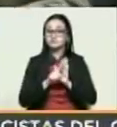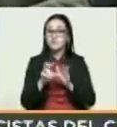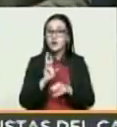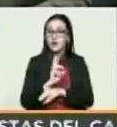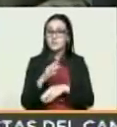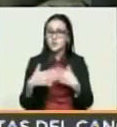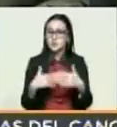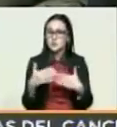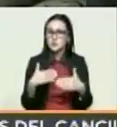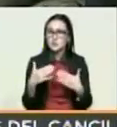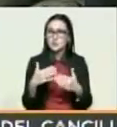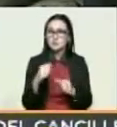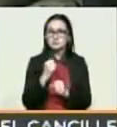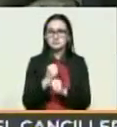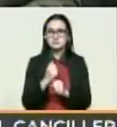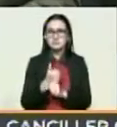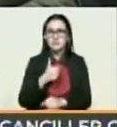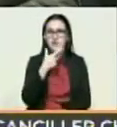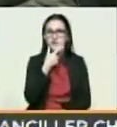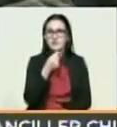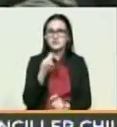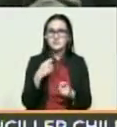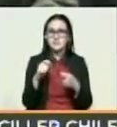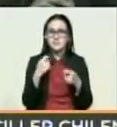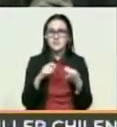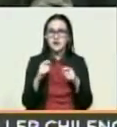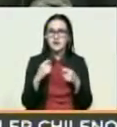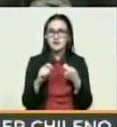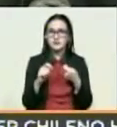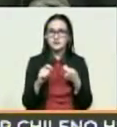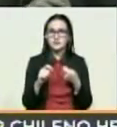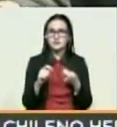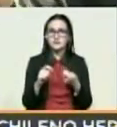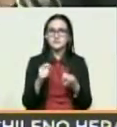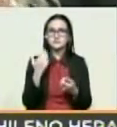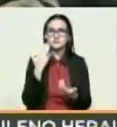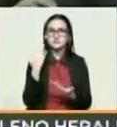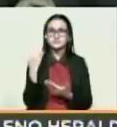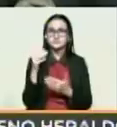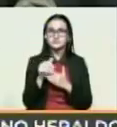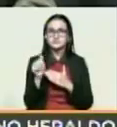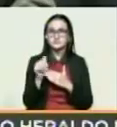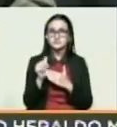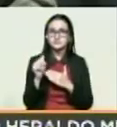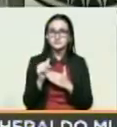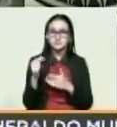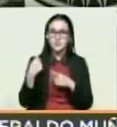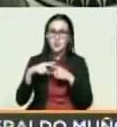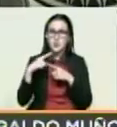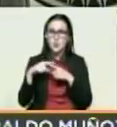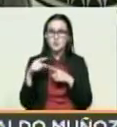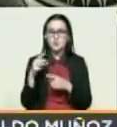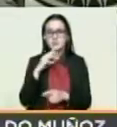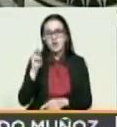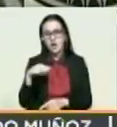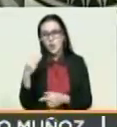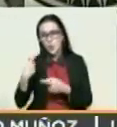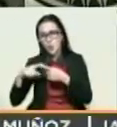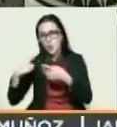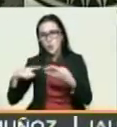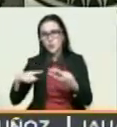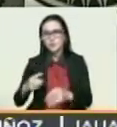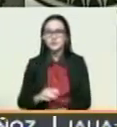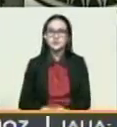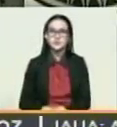hacer su operación de venta y de demanda de divisas o de monedas extranjeras él me voy con